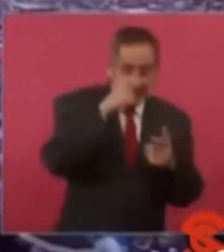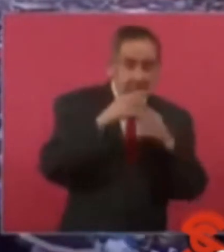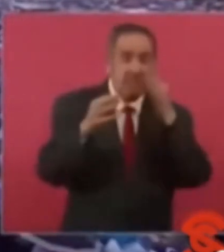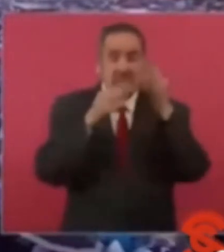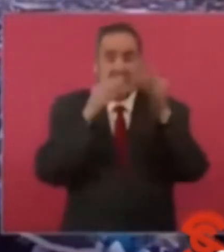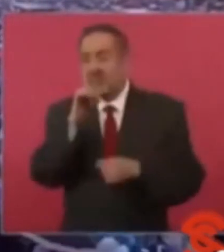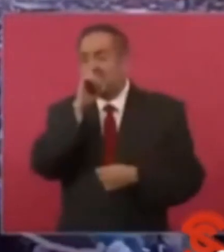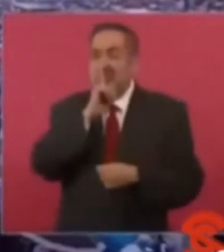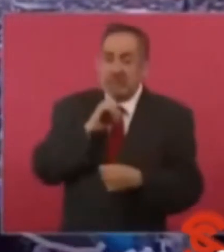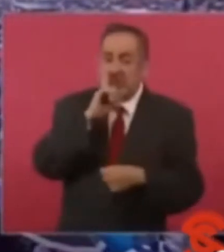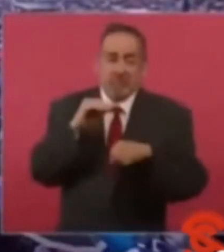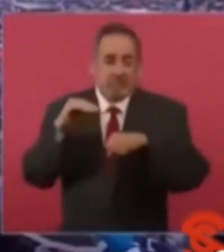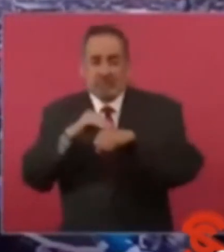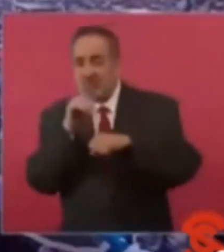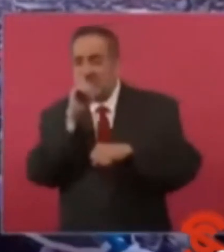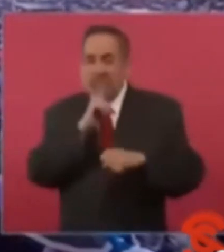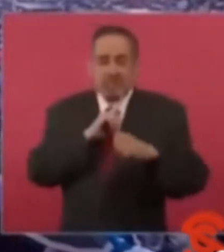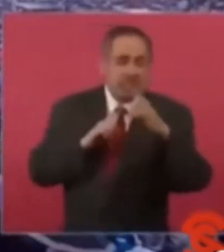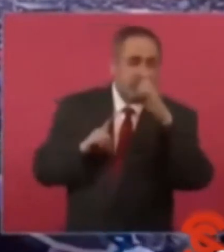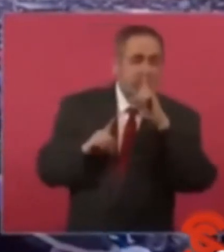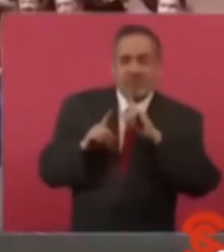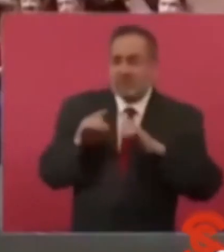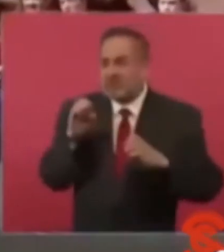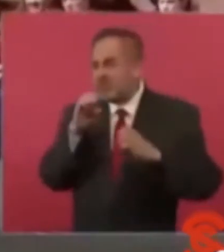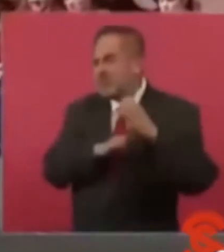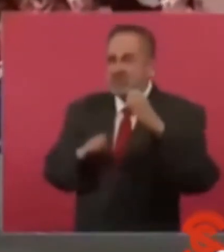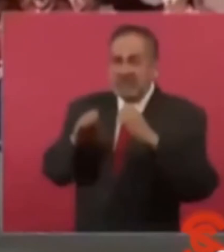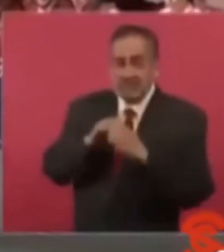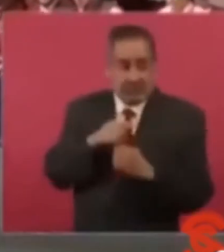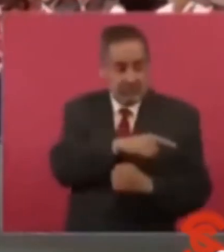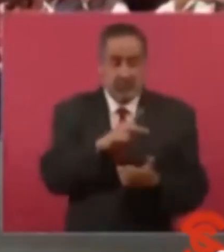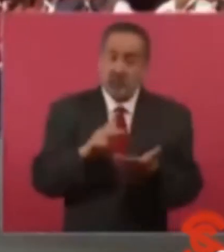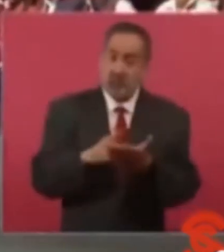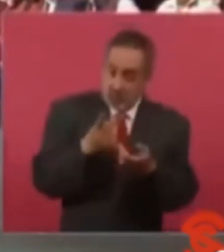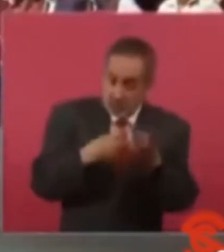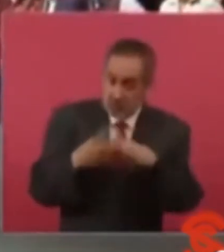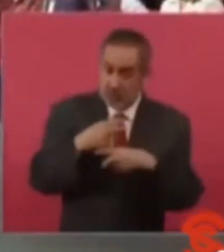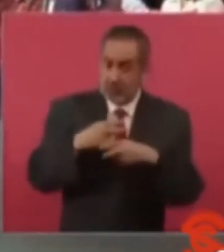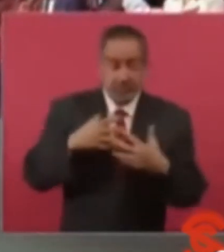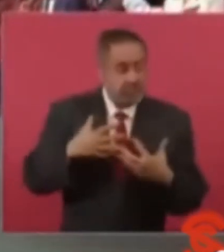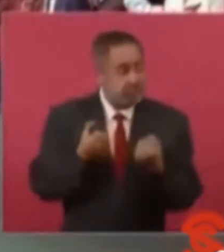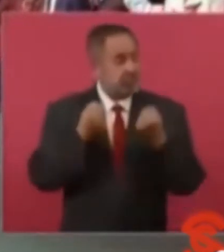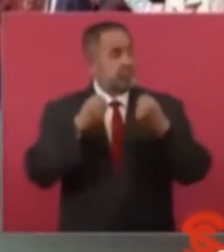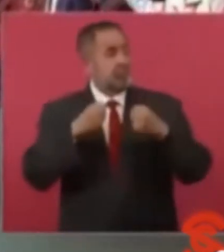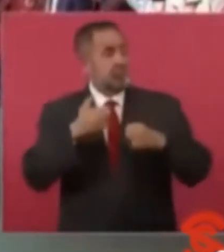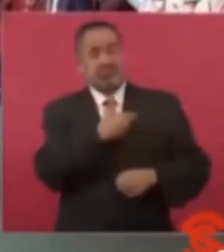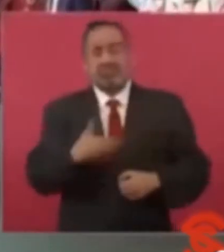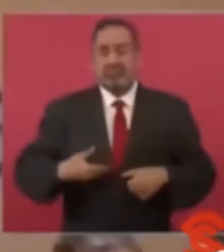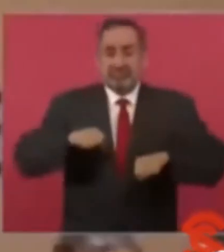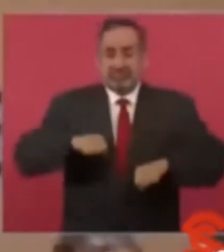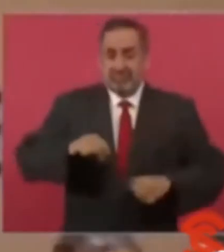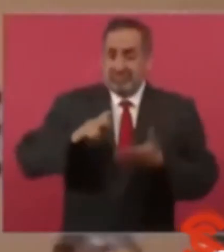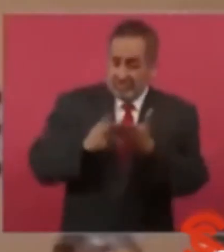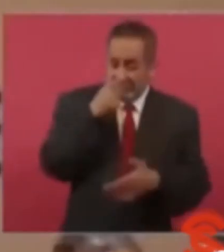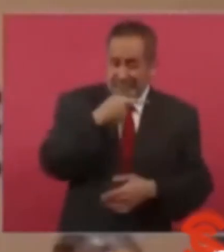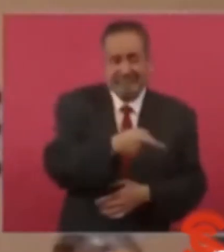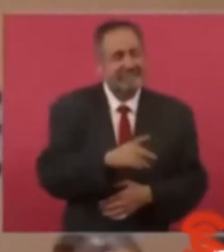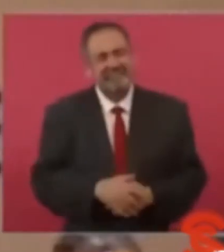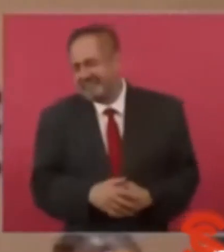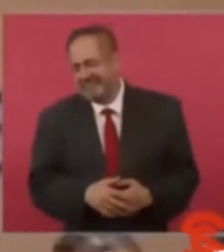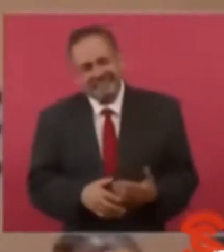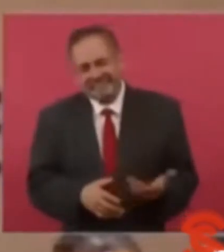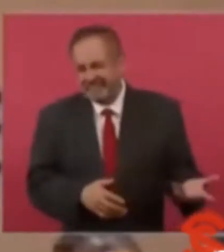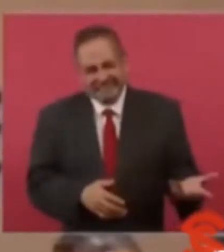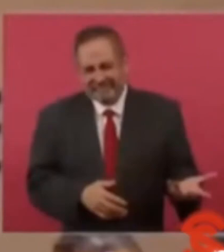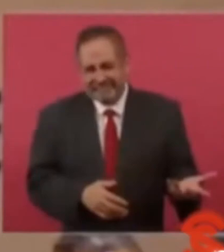de mentiras y calumnias van a reconquistar el gobierno. Tan